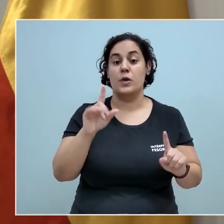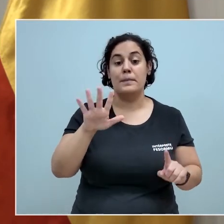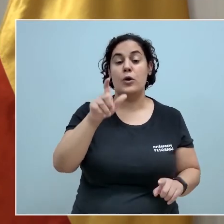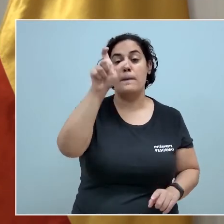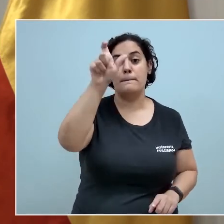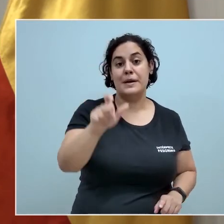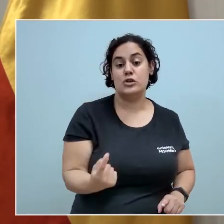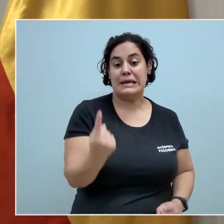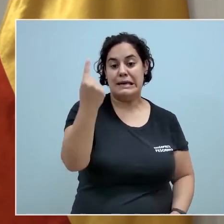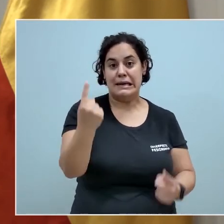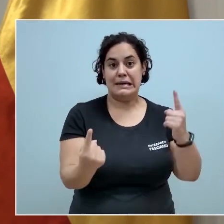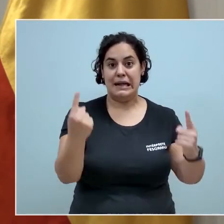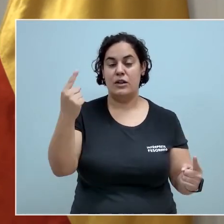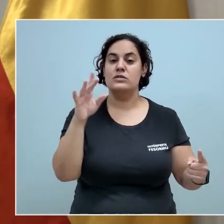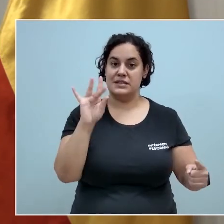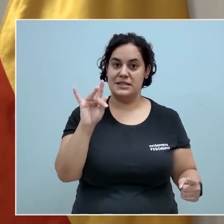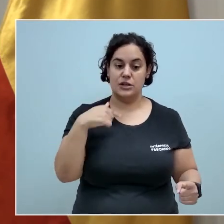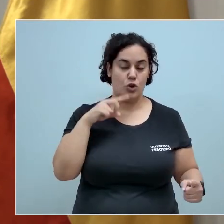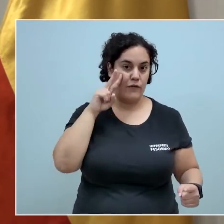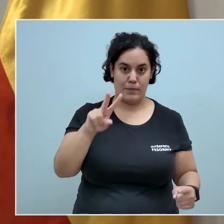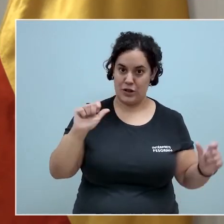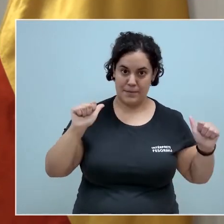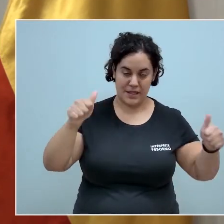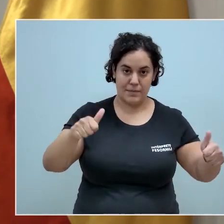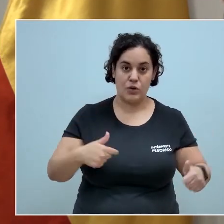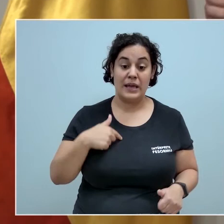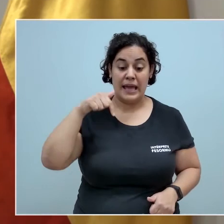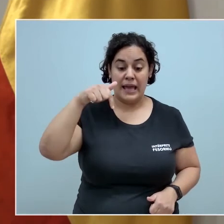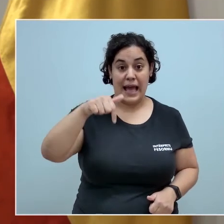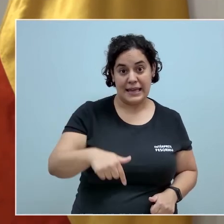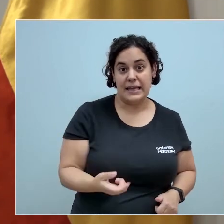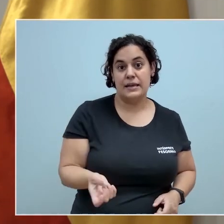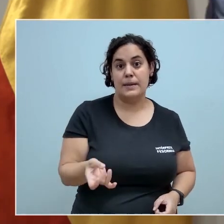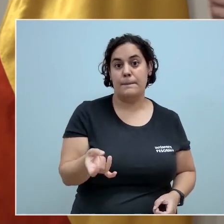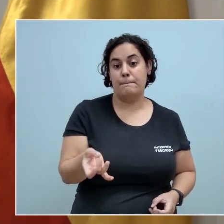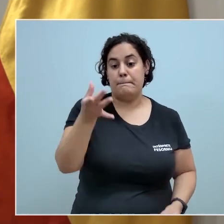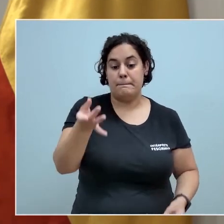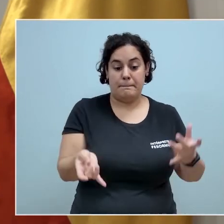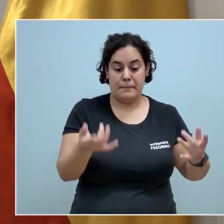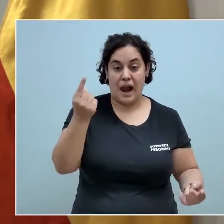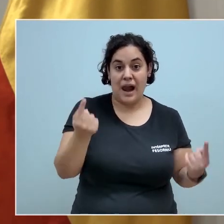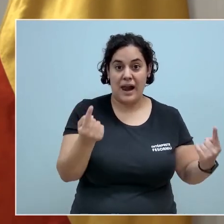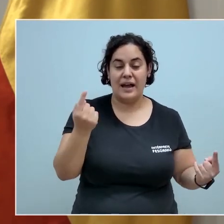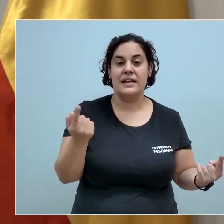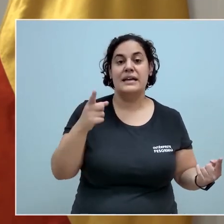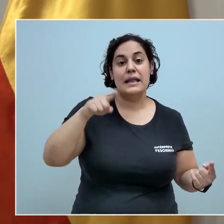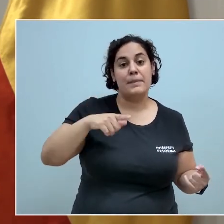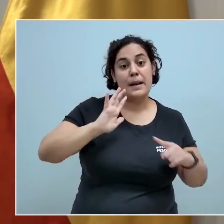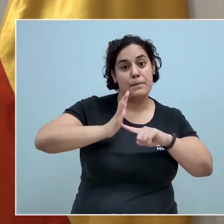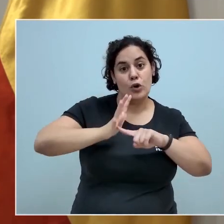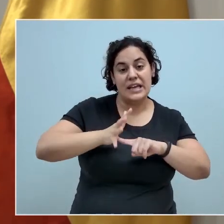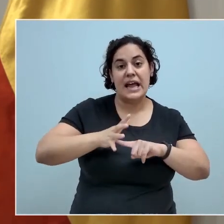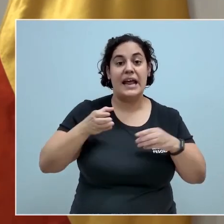en muchos municipios, eso lo vimos desde el principio, ¿no? Que aparecen casos aquí, que aparecen casos en Molina, que aparecen casos en Archenda de manera